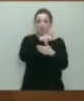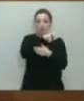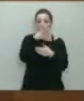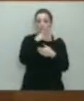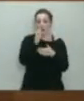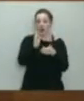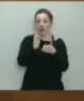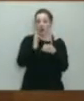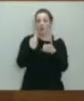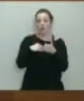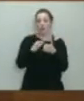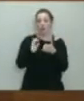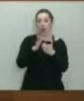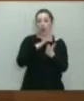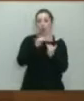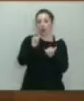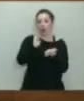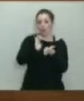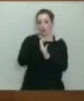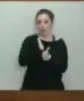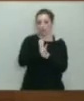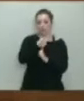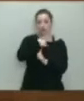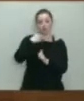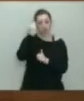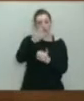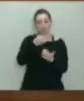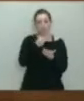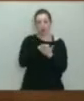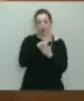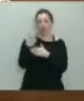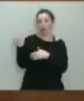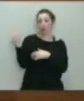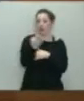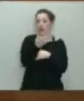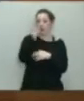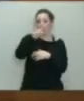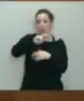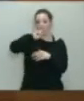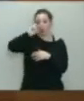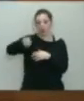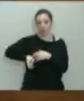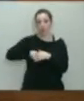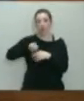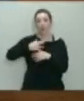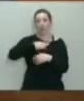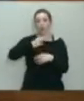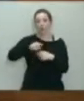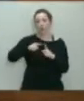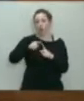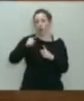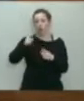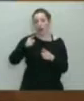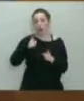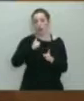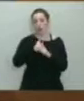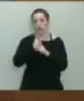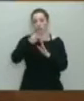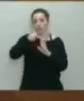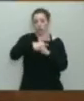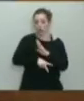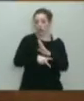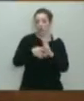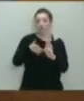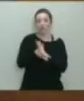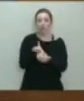Y nosotros creemos que hay que pagarla. La segunda posición en la que se podía hacer una oposición a esta norma sería una